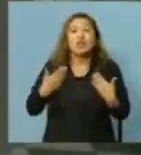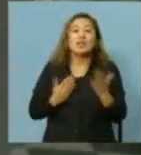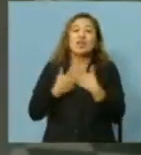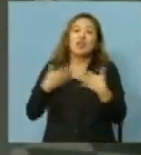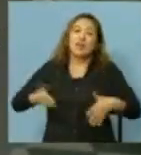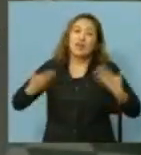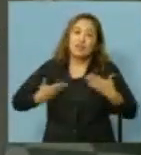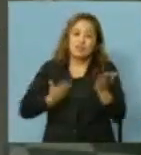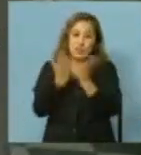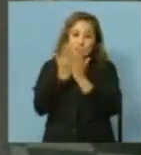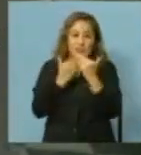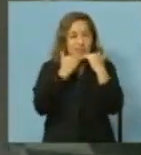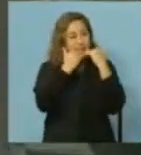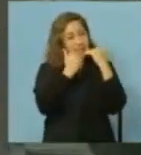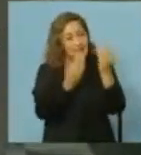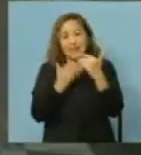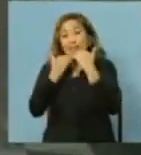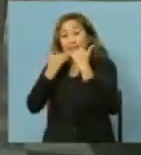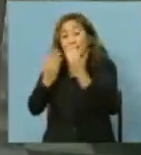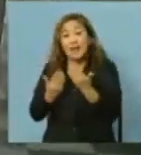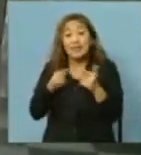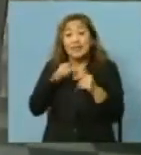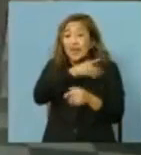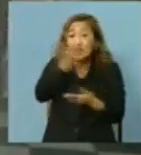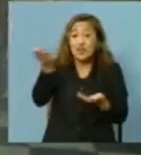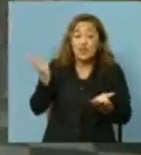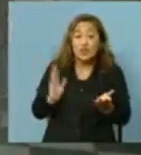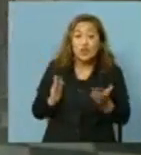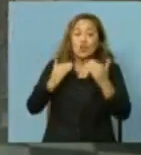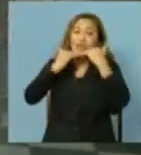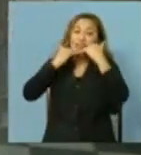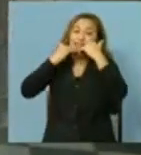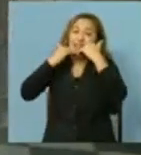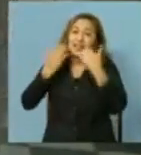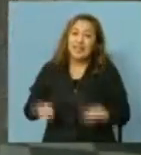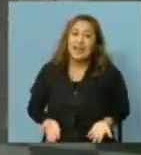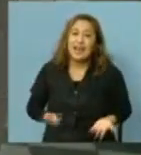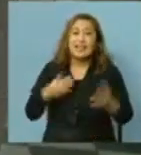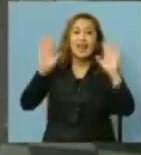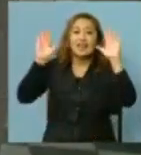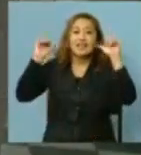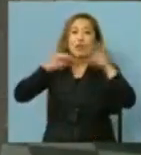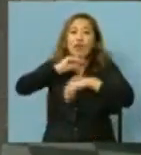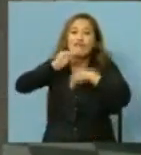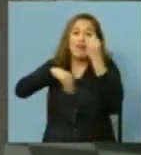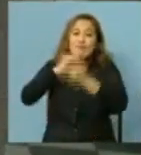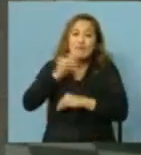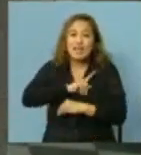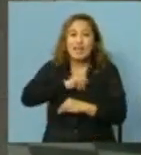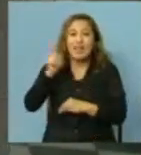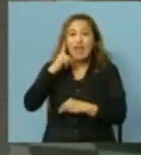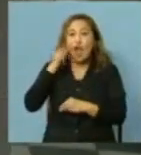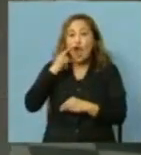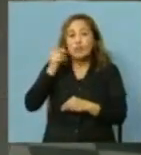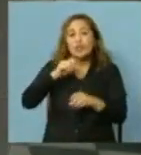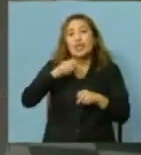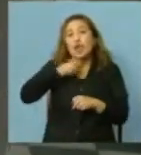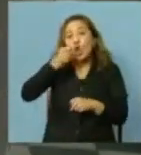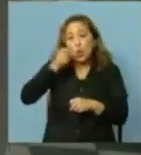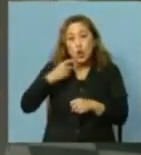seguir adelante. Muchas gracias. Muchas gracias a ustedes y muy agradecido. Un saludo a la familia de Juan Carlos, a todos sus